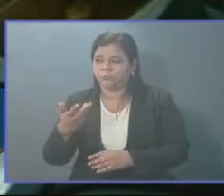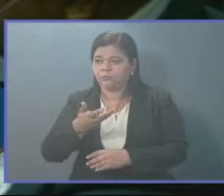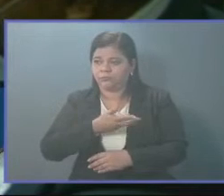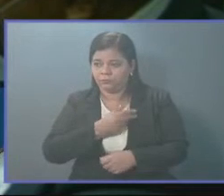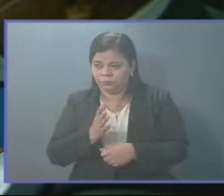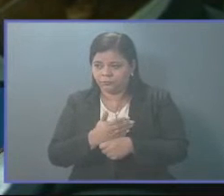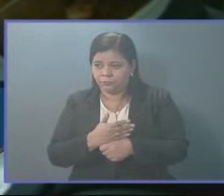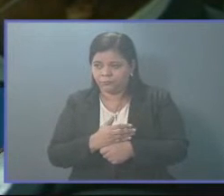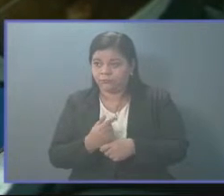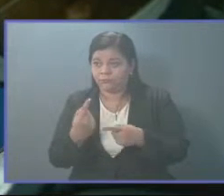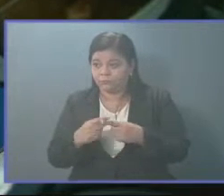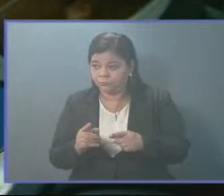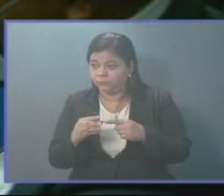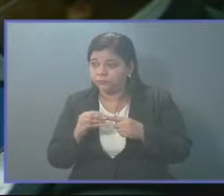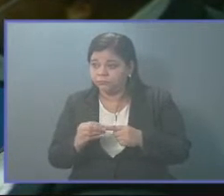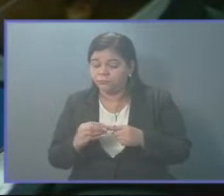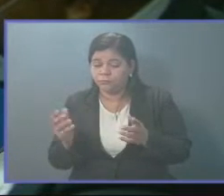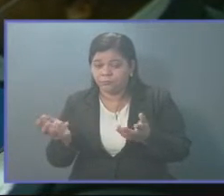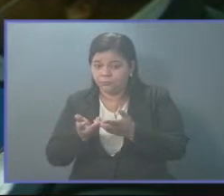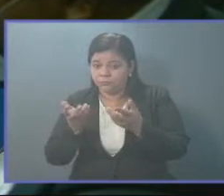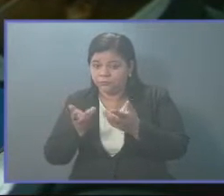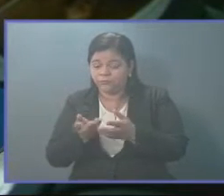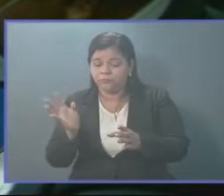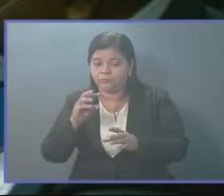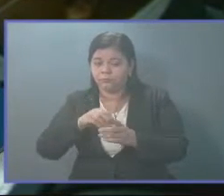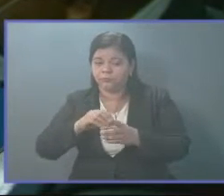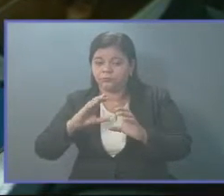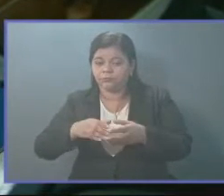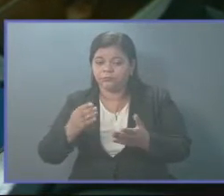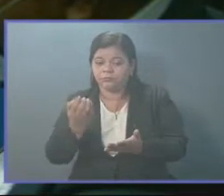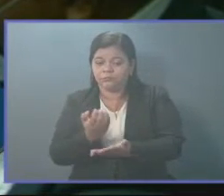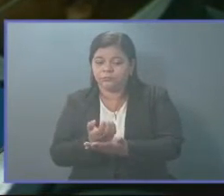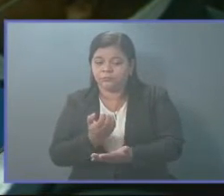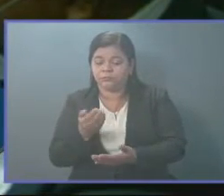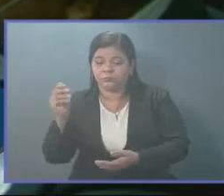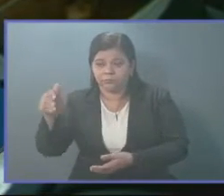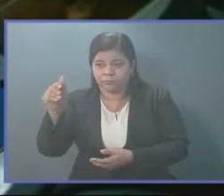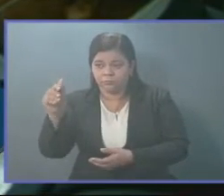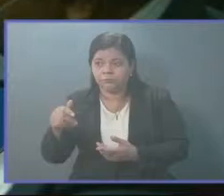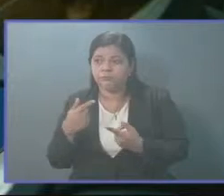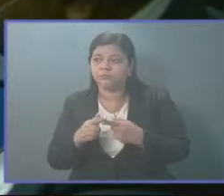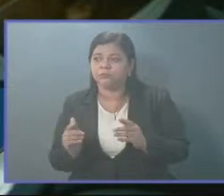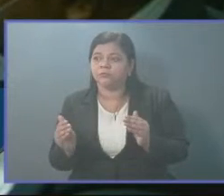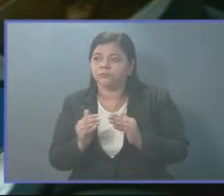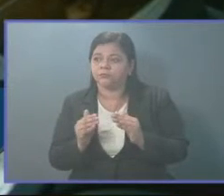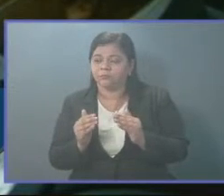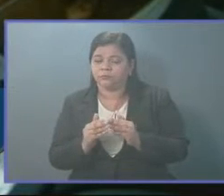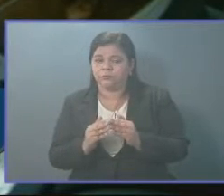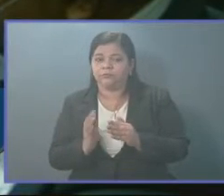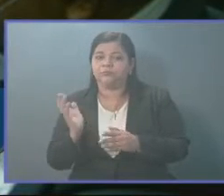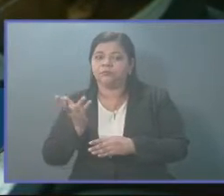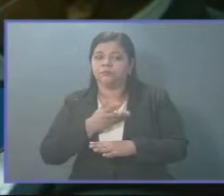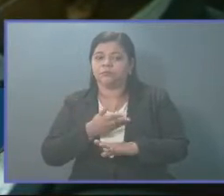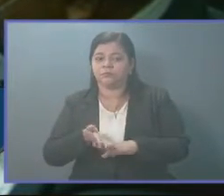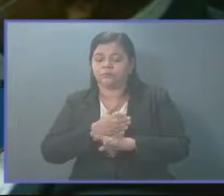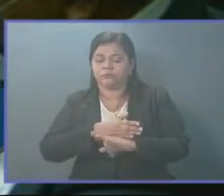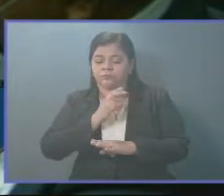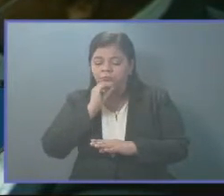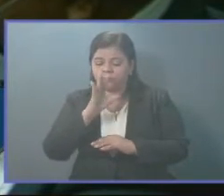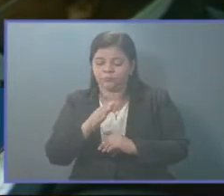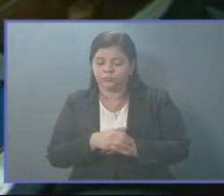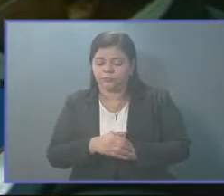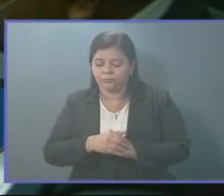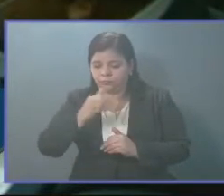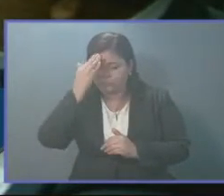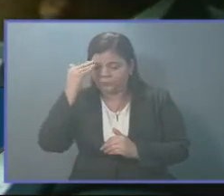parlamentario, principalmente con los compañeros que están en la Comisión de Educación, así como también hablábamos con la presidenta